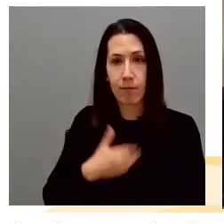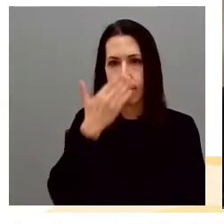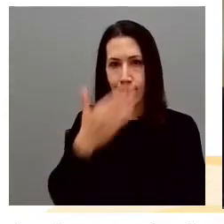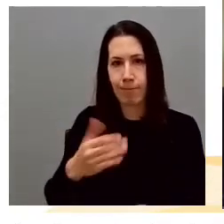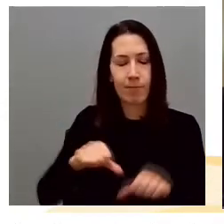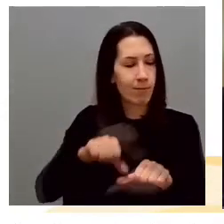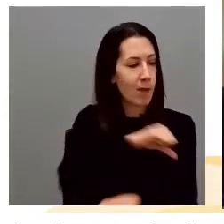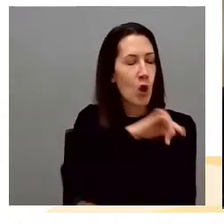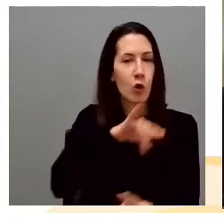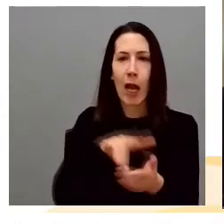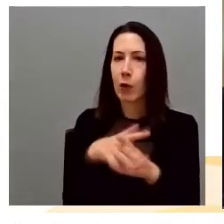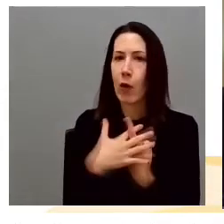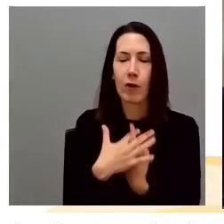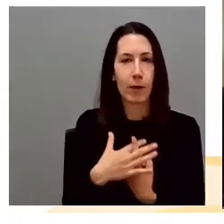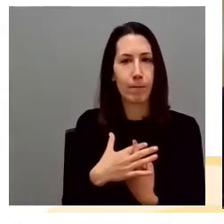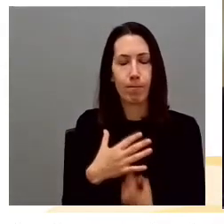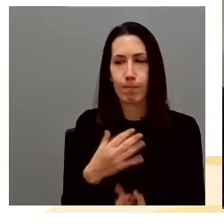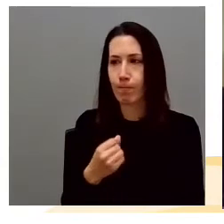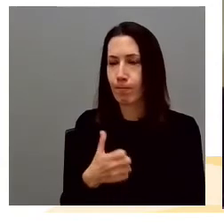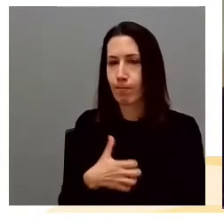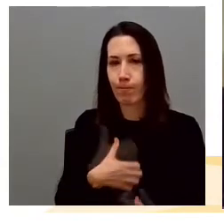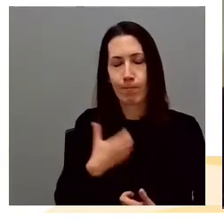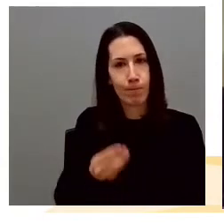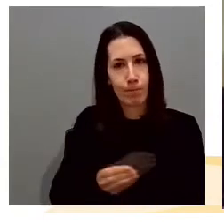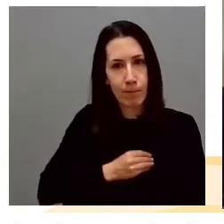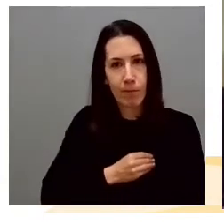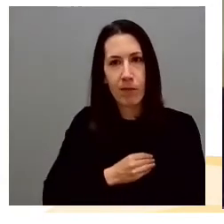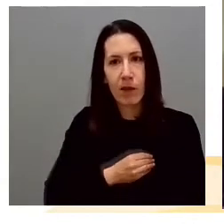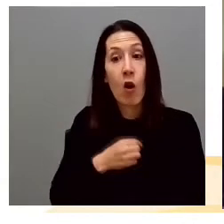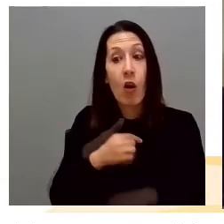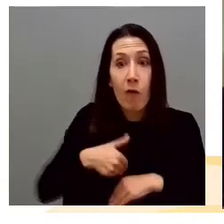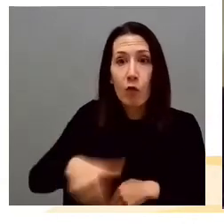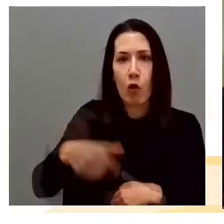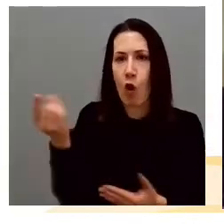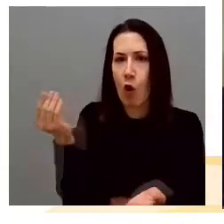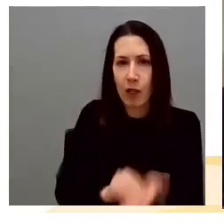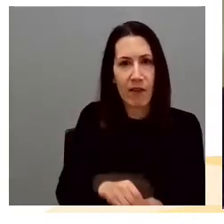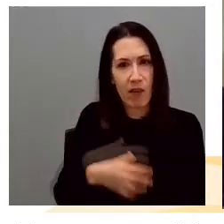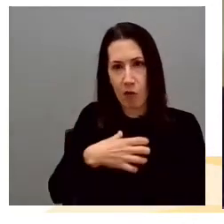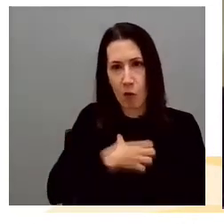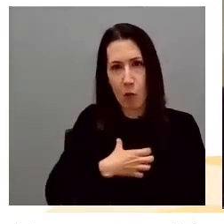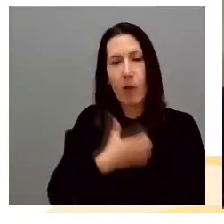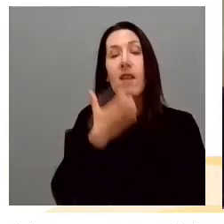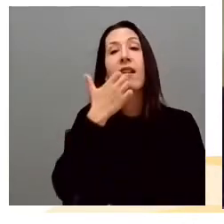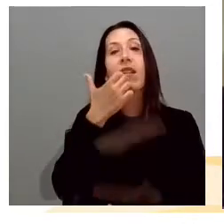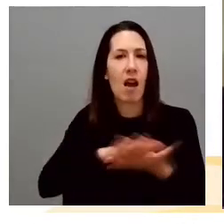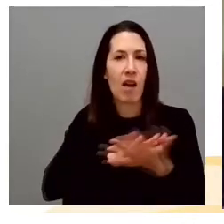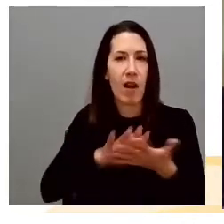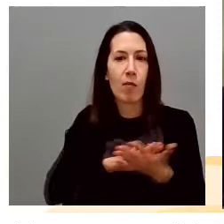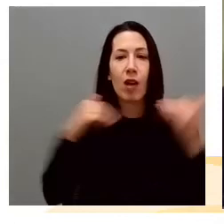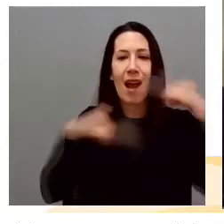pueden volver a ocurrir cuando se trata de la atención a personas con